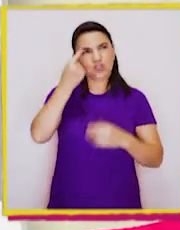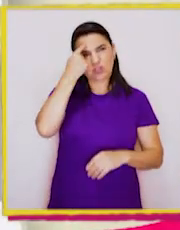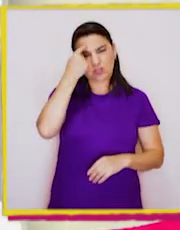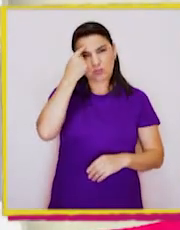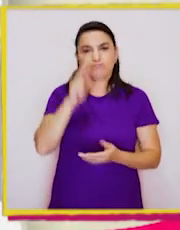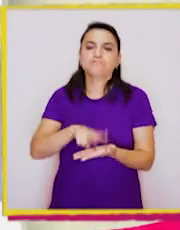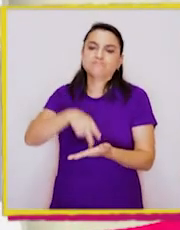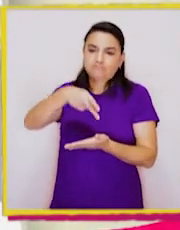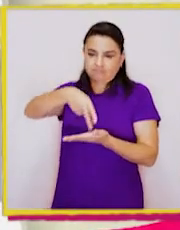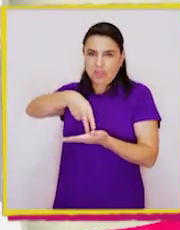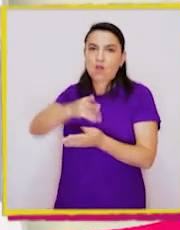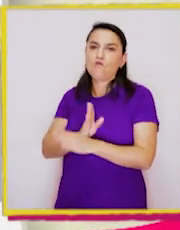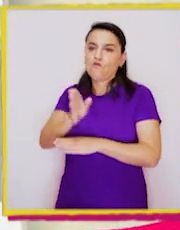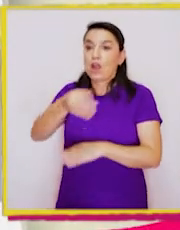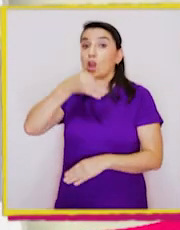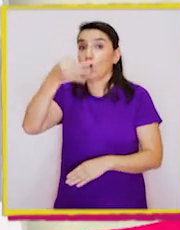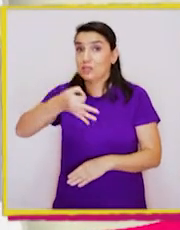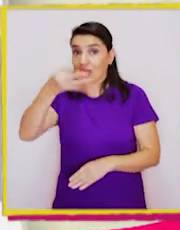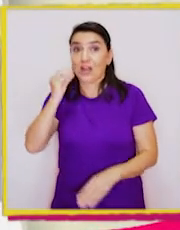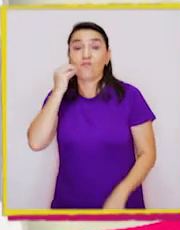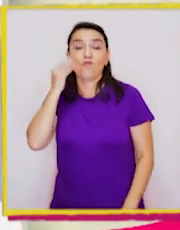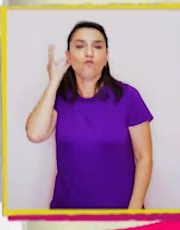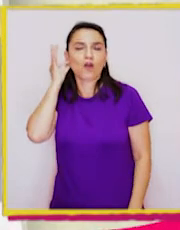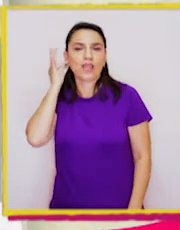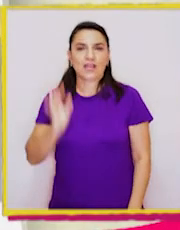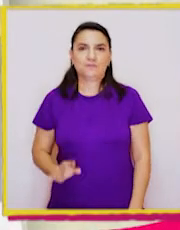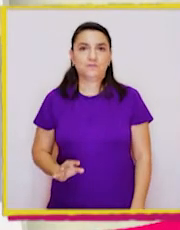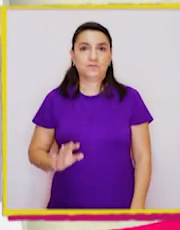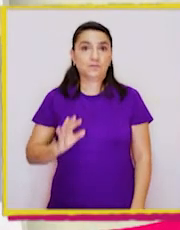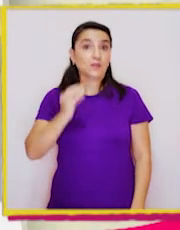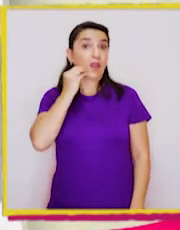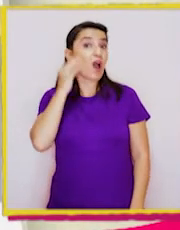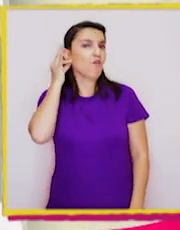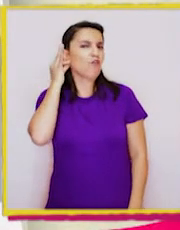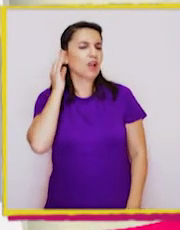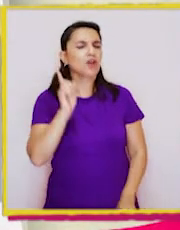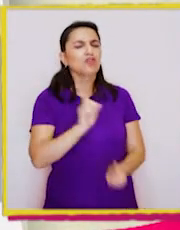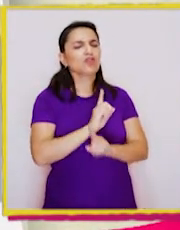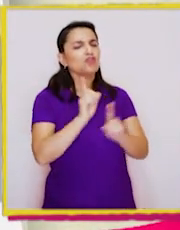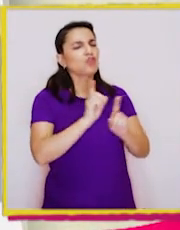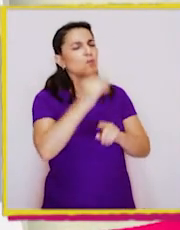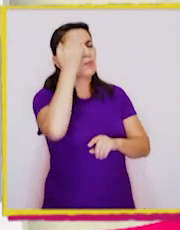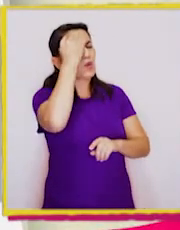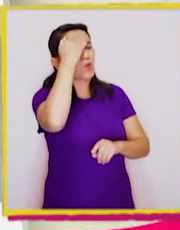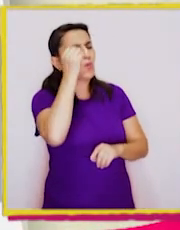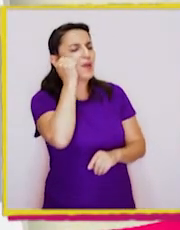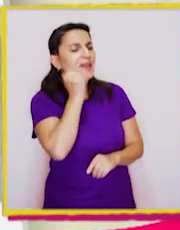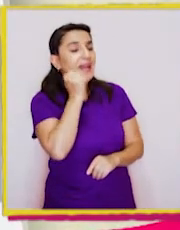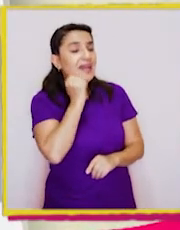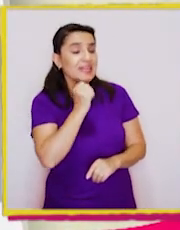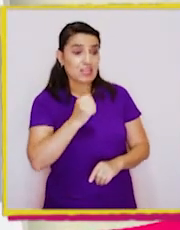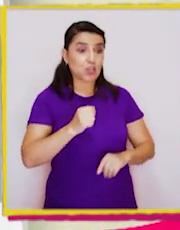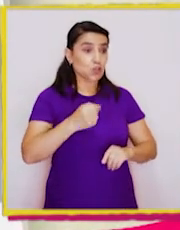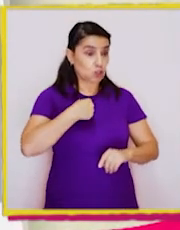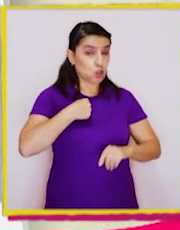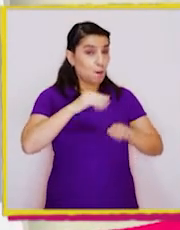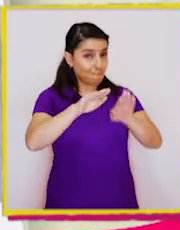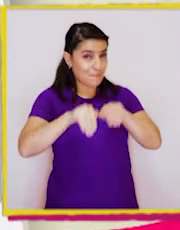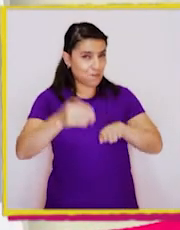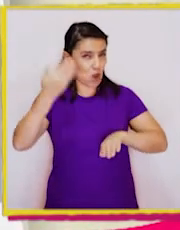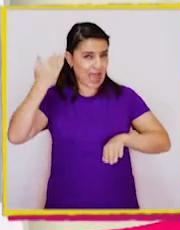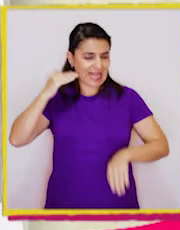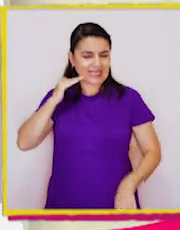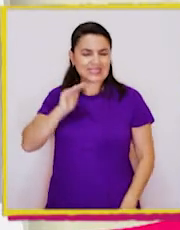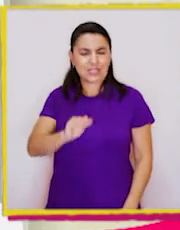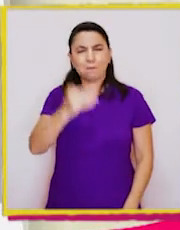tonto, se levantó a contárselo a su abuela. No te apures, cariño, le dijo ella. Cuando yo tenía tu edad,